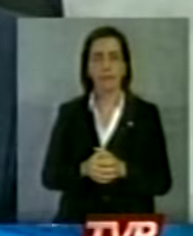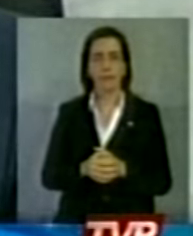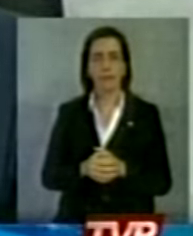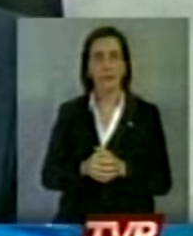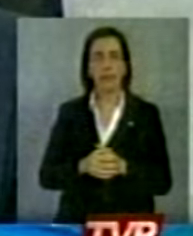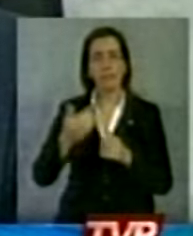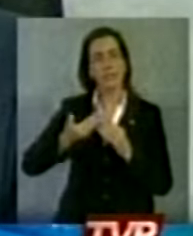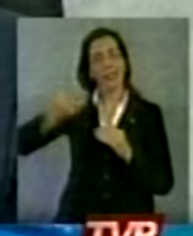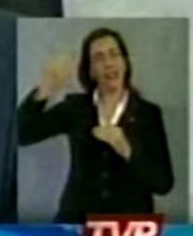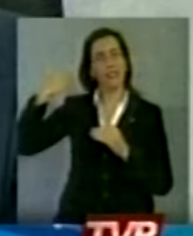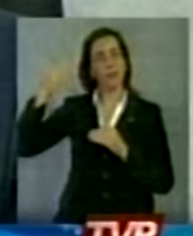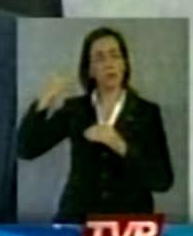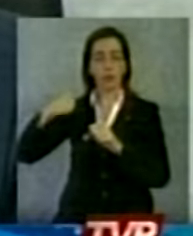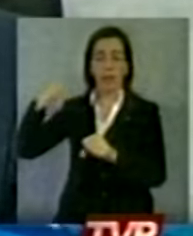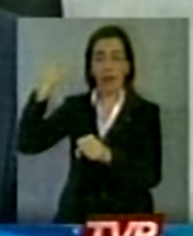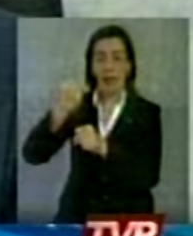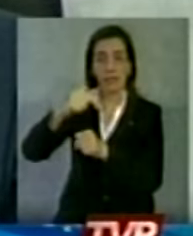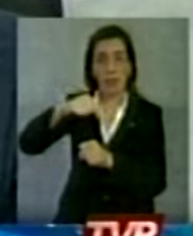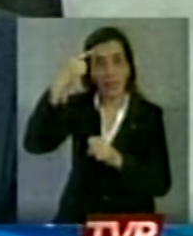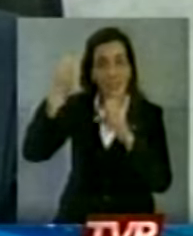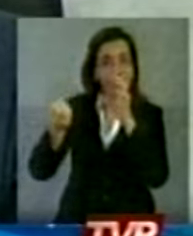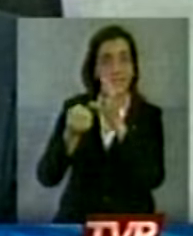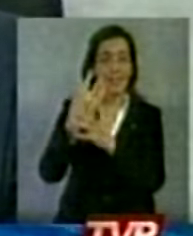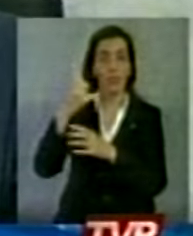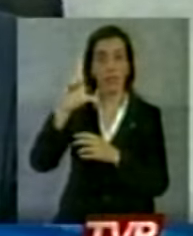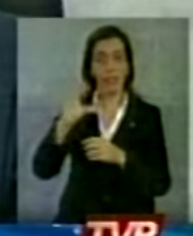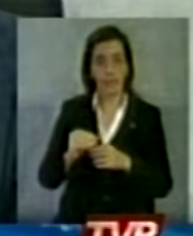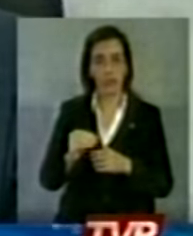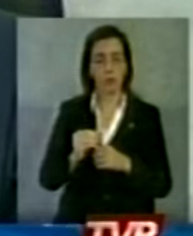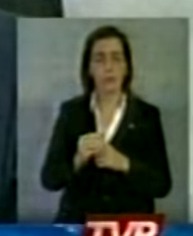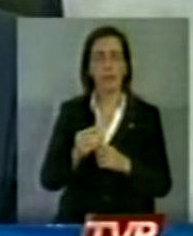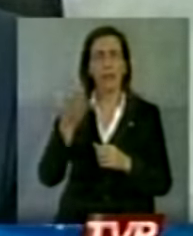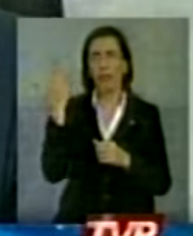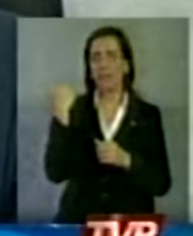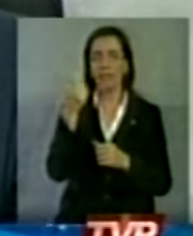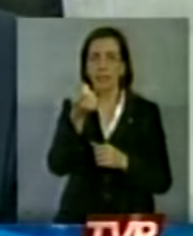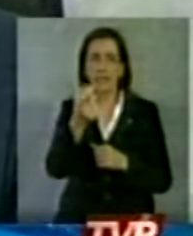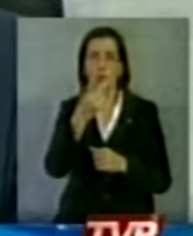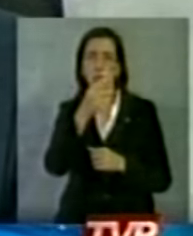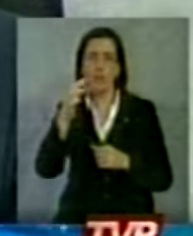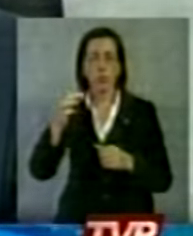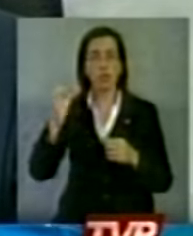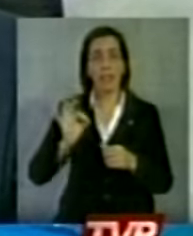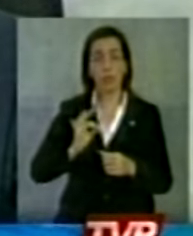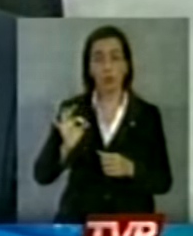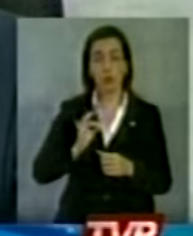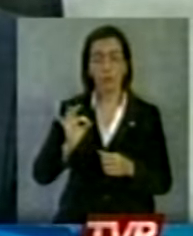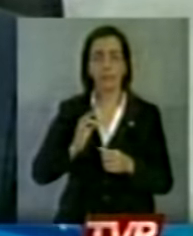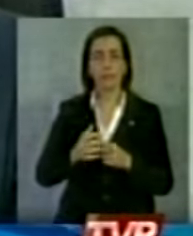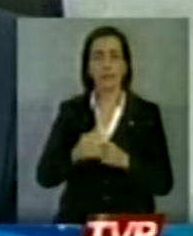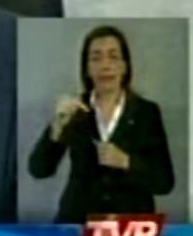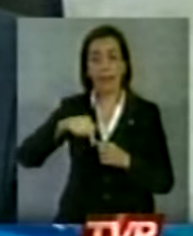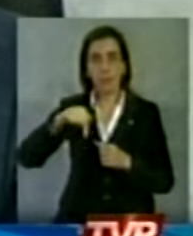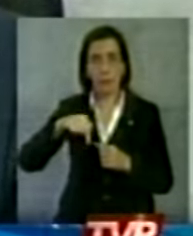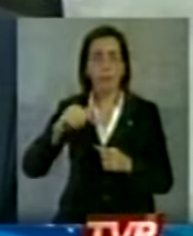Desde la creación de las instituciones representativas del gobierno, hace poco más de 200 años,